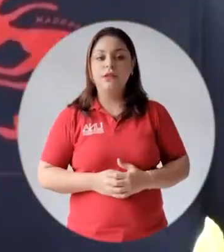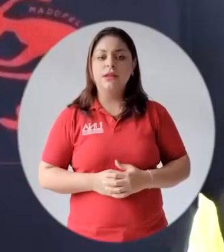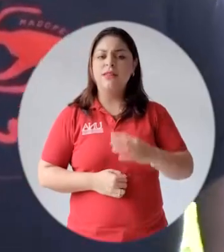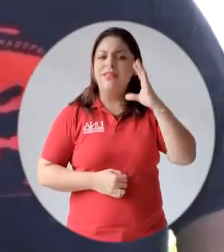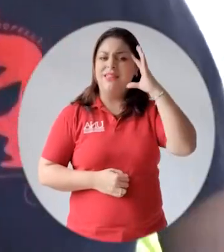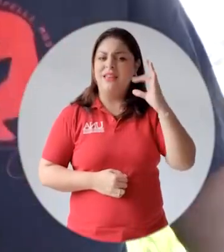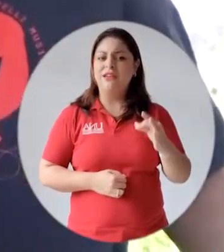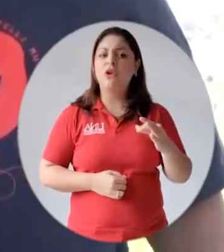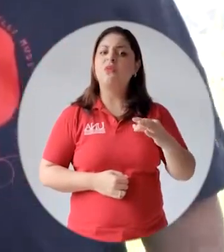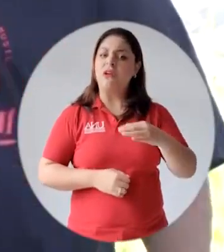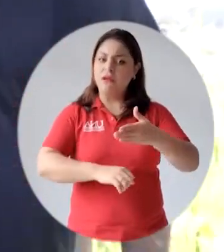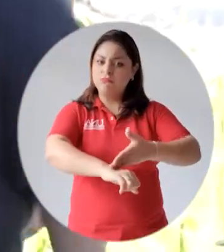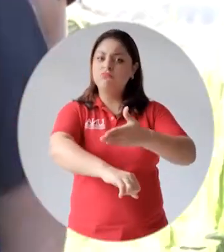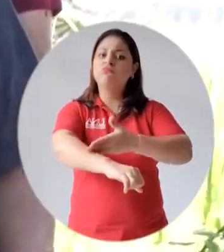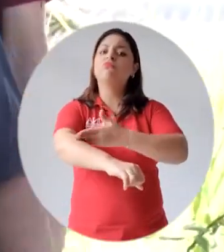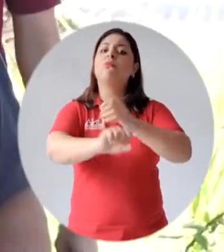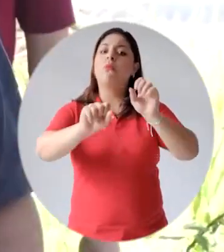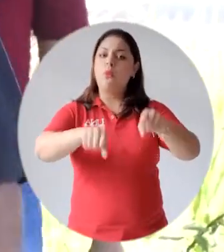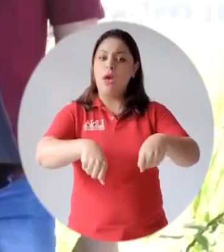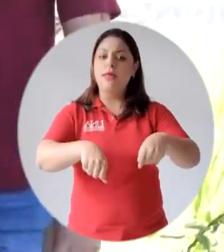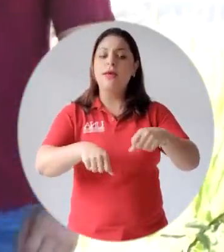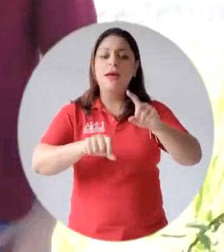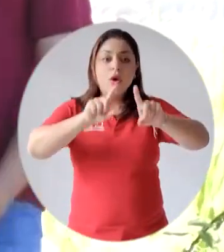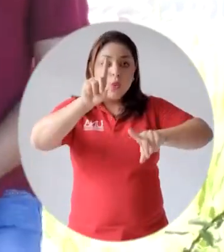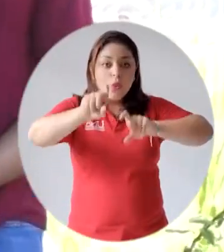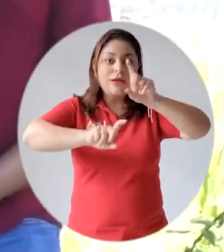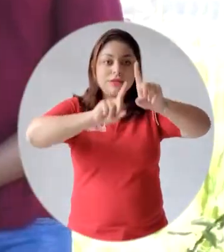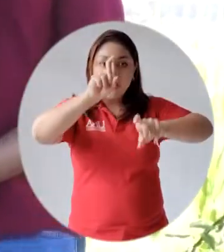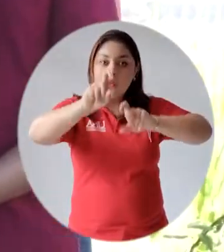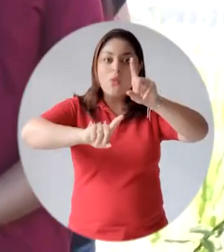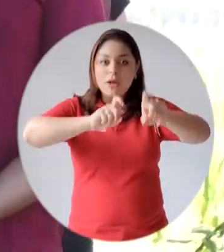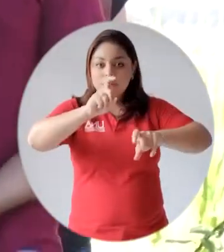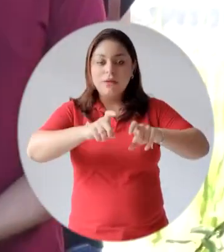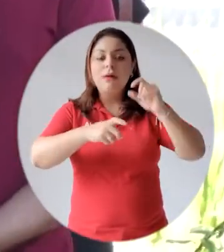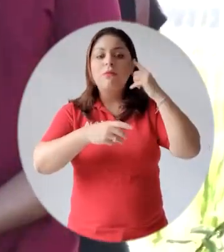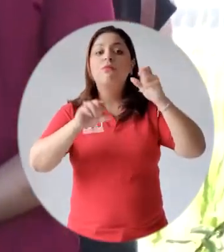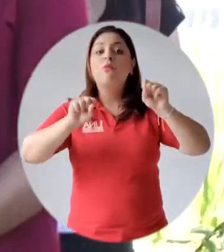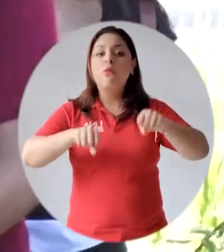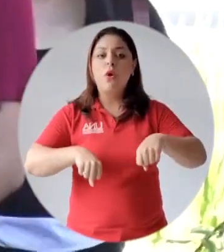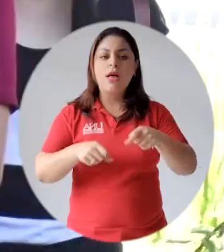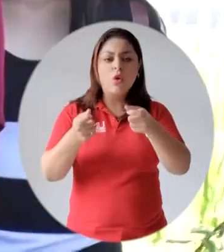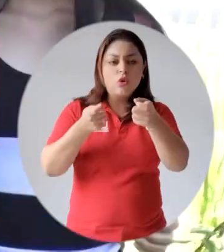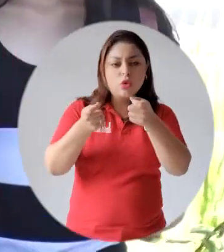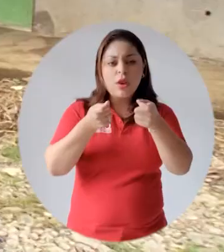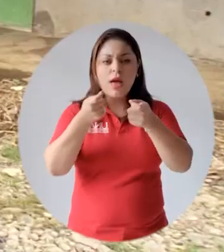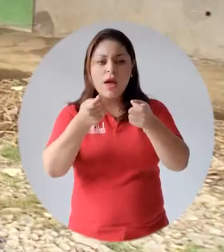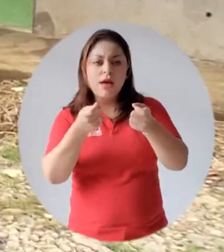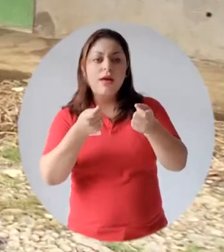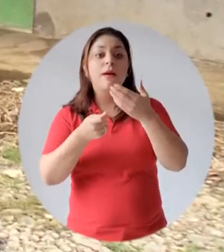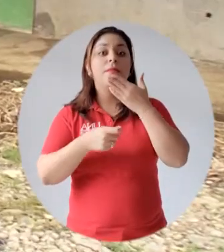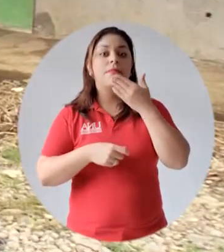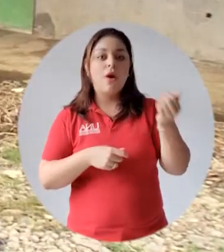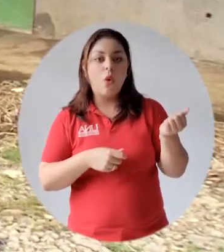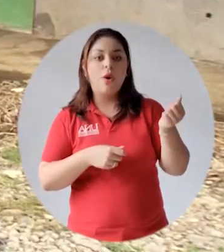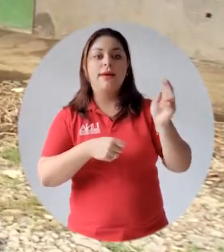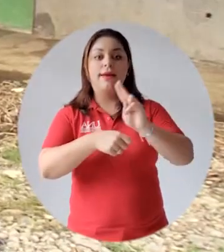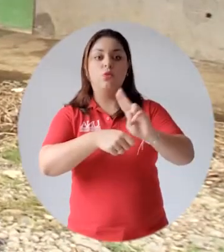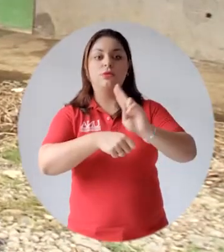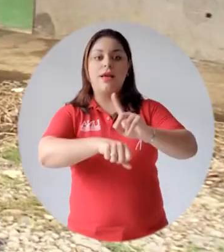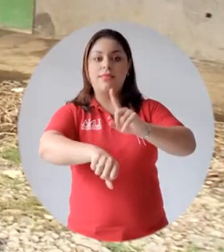que vamos a ir mejorando las mediciones de este tipo de encuestas porque nos permiten ir monitoreando mejor, ¿verdad? El uso del tiempo que tienen las